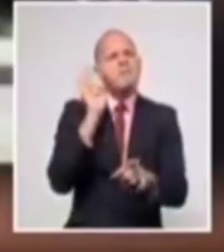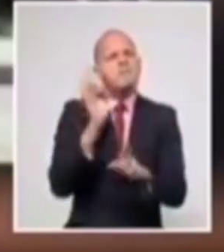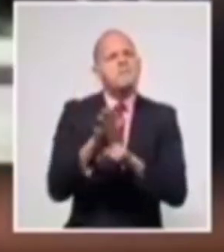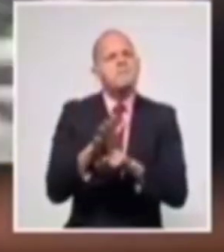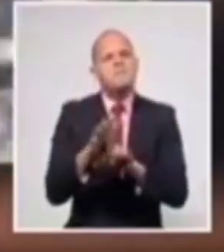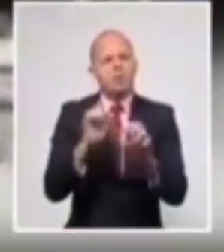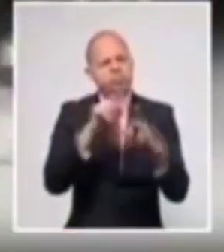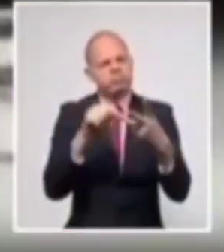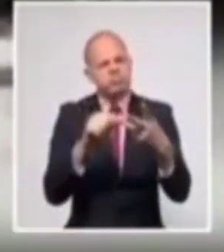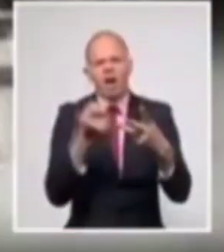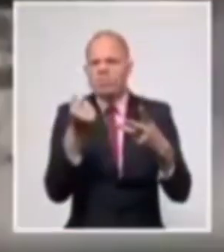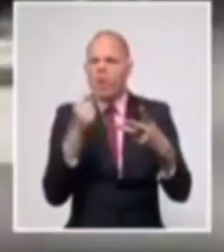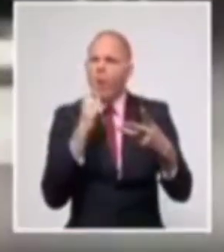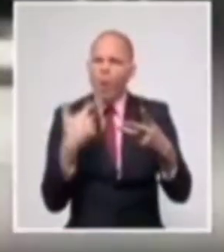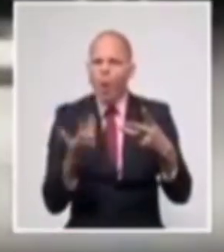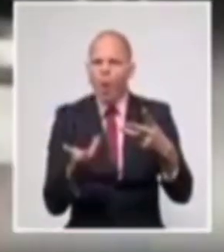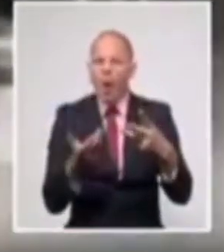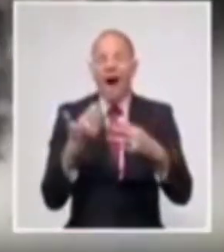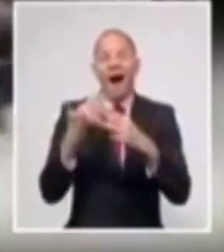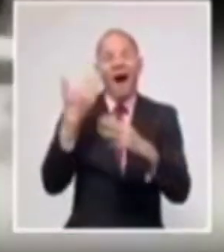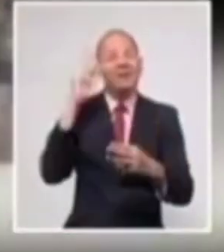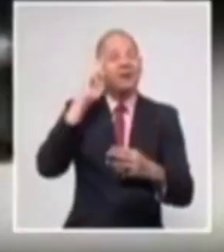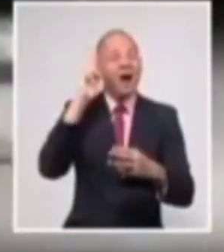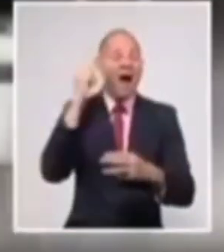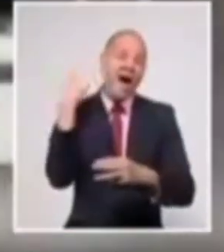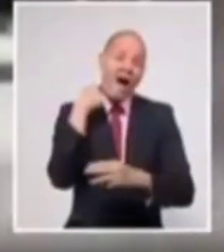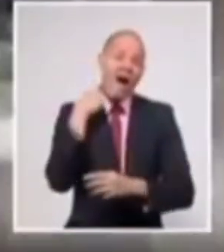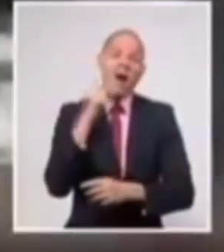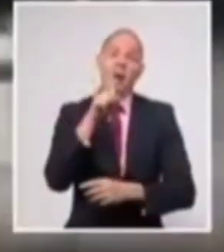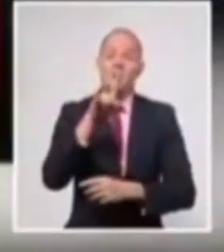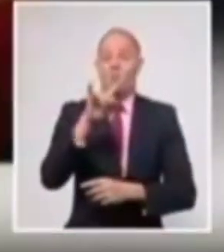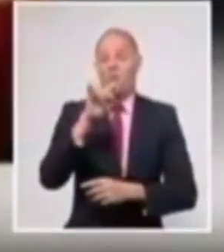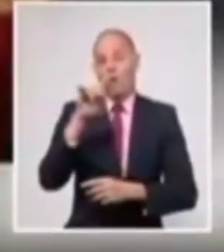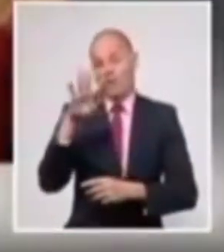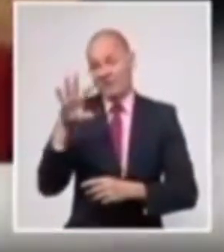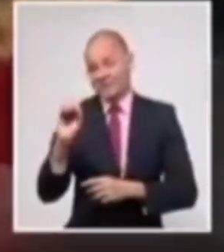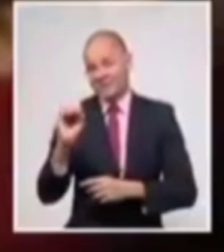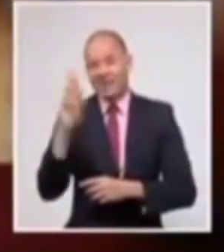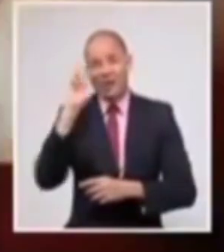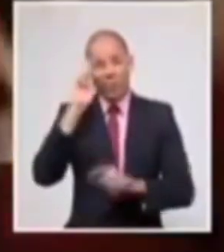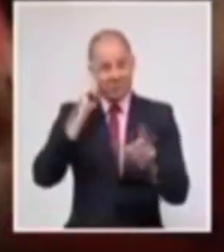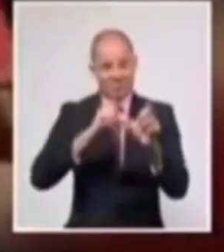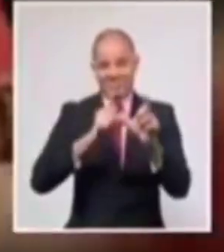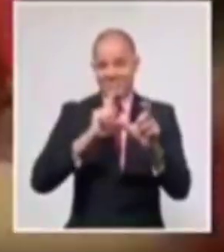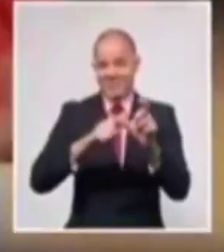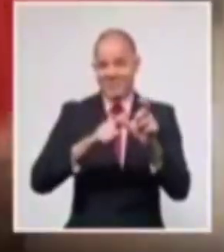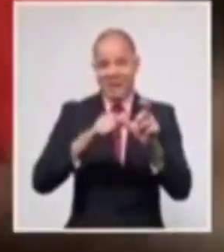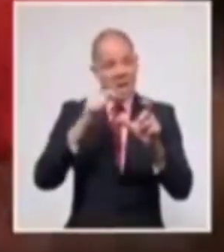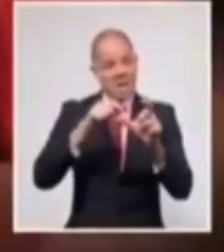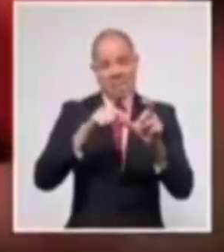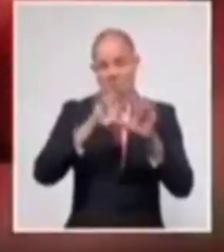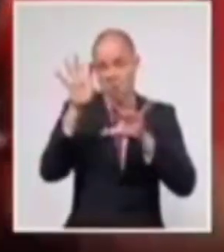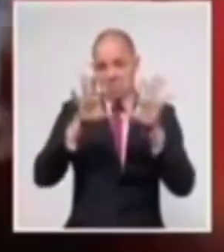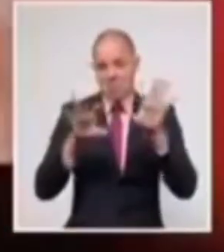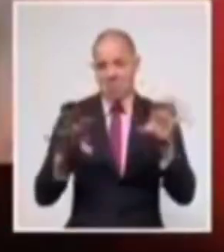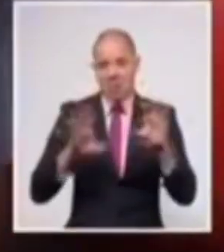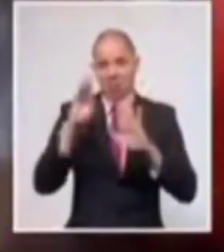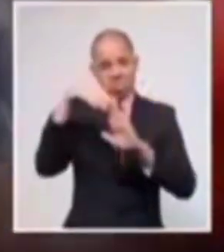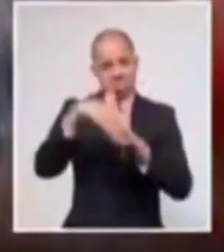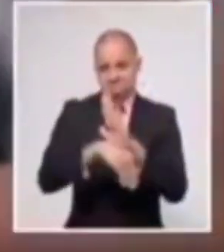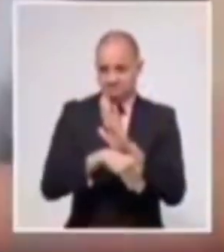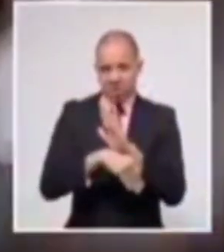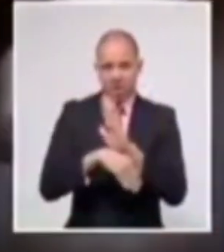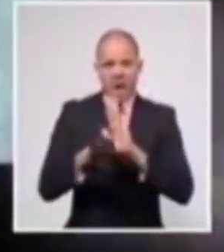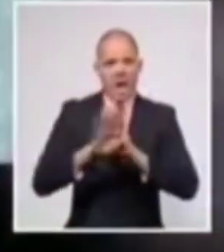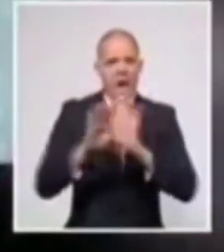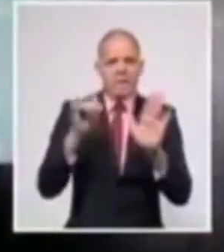campo socialista y el propio bloqueo lo cual generó una caída de casi un 35 por ciento del producto interno bruto cubano y